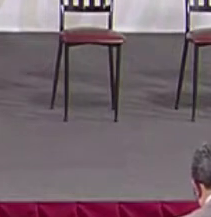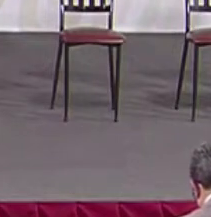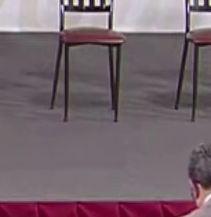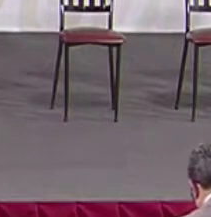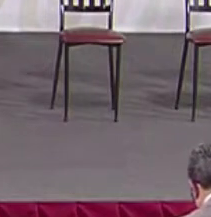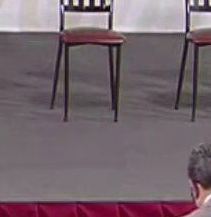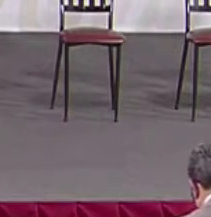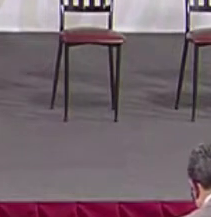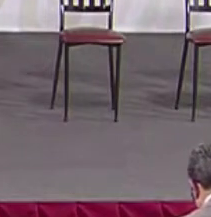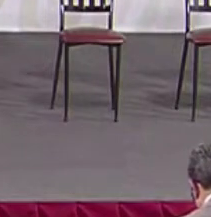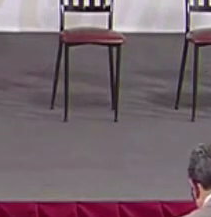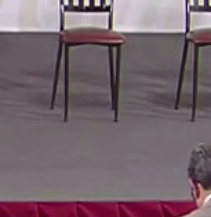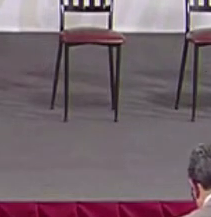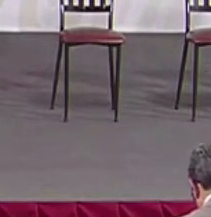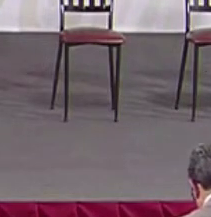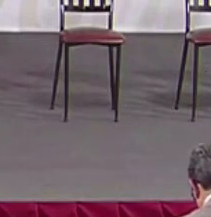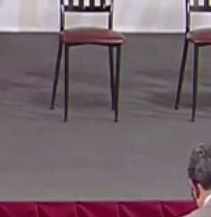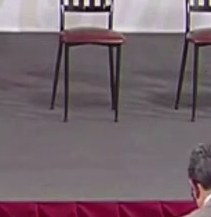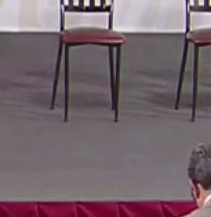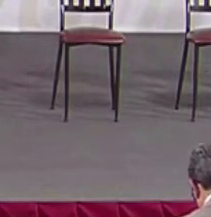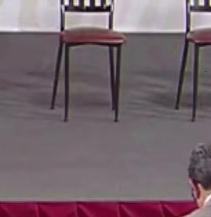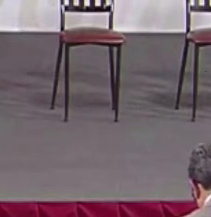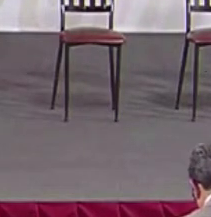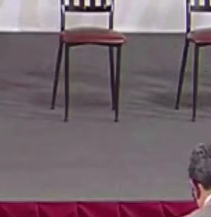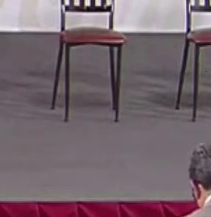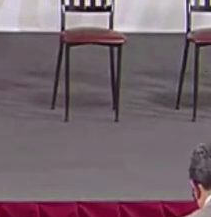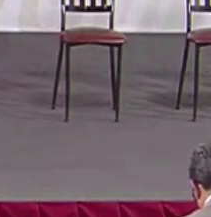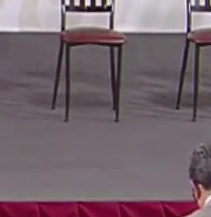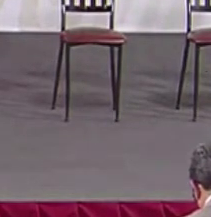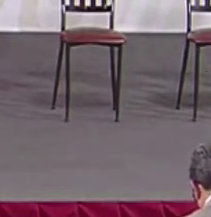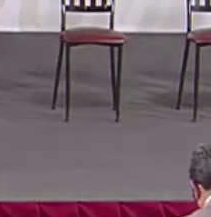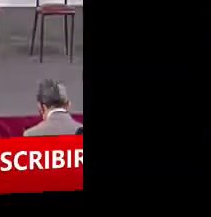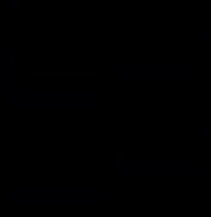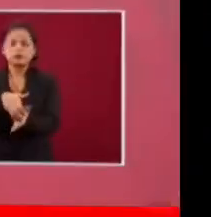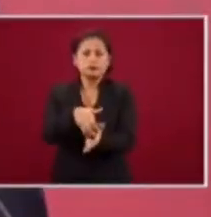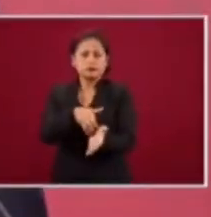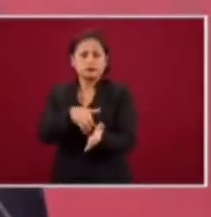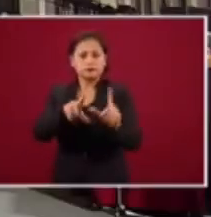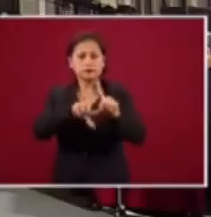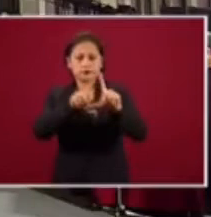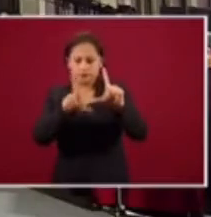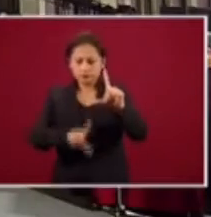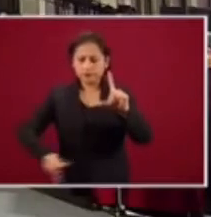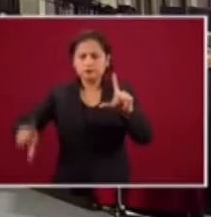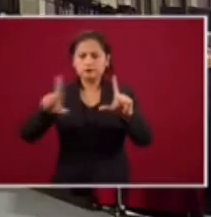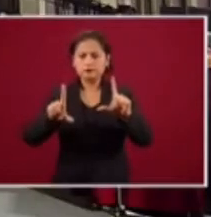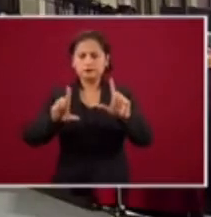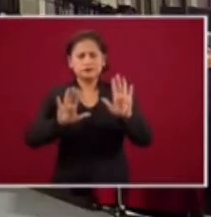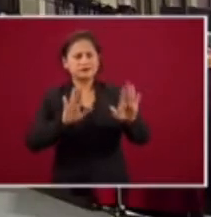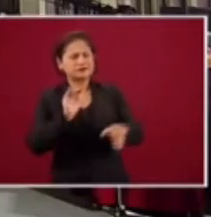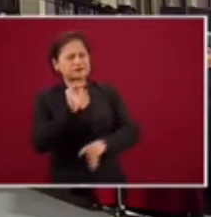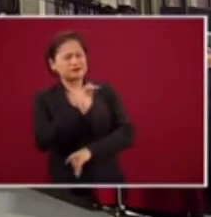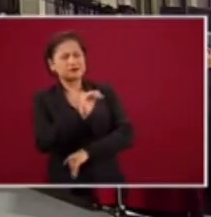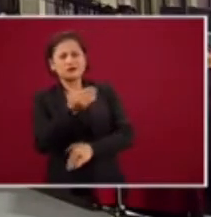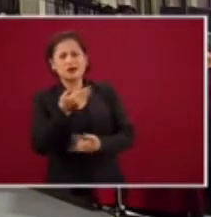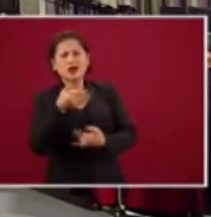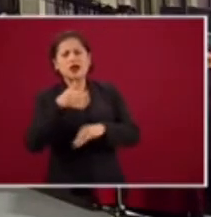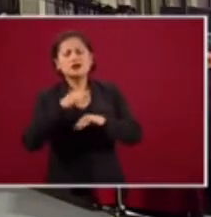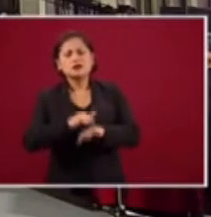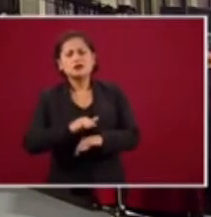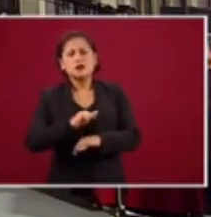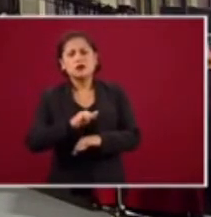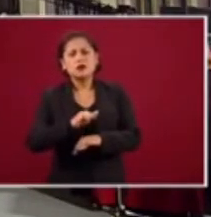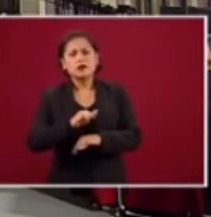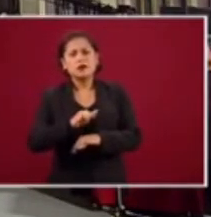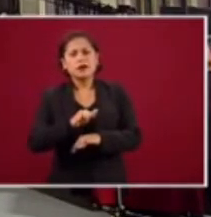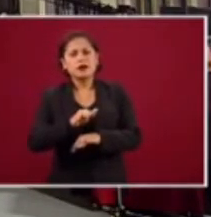van a ver a continuación aquí en el Superchat ganador México USA. Mecanismo para que puedan los mexicanos en el